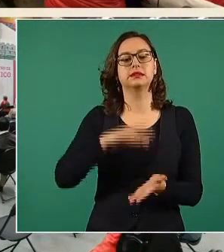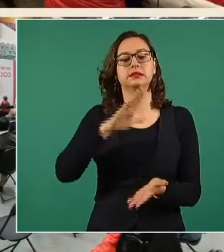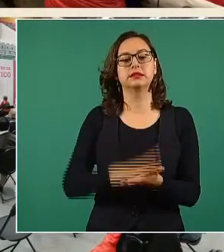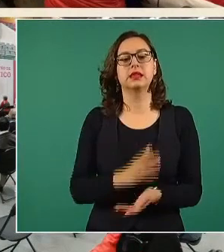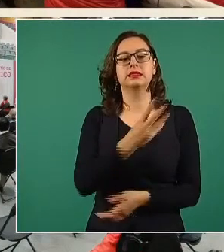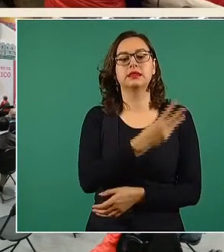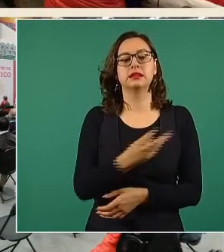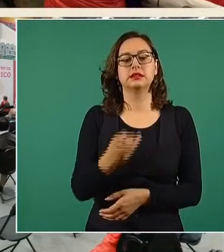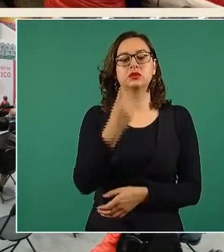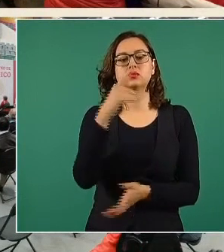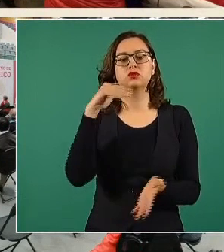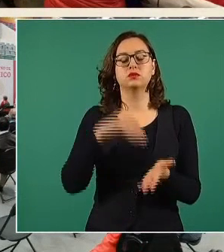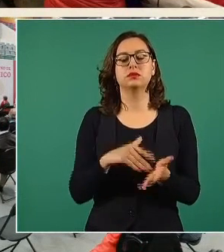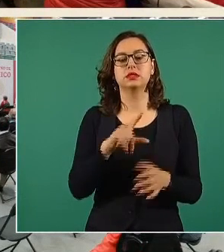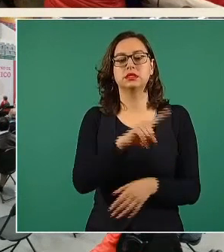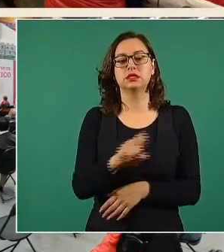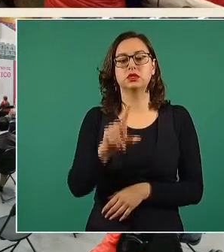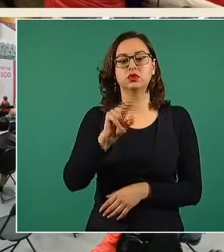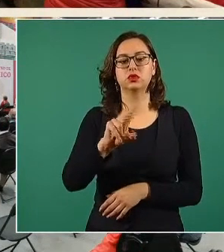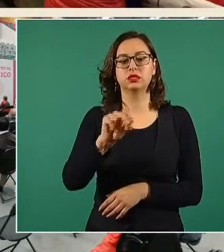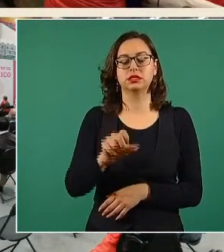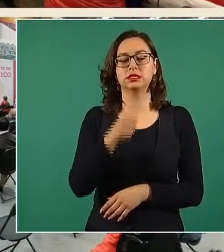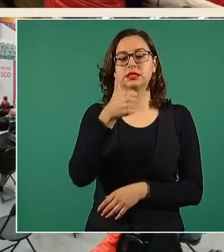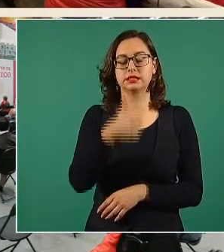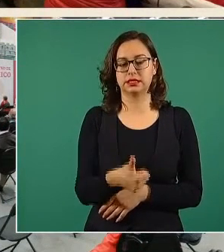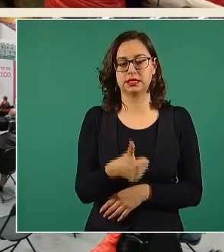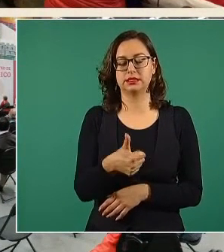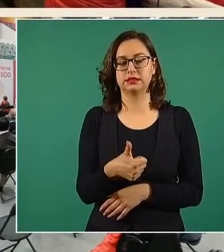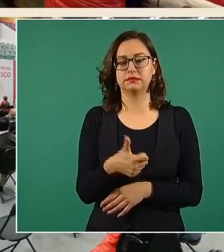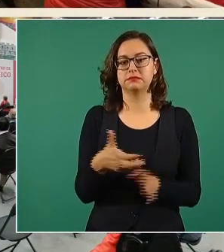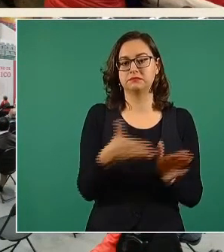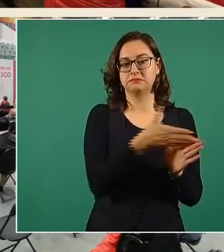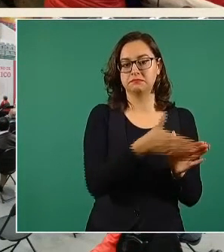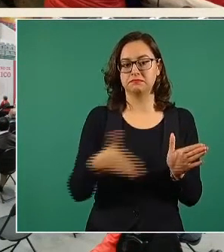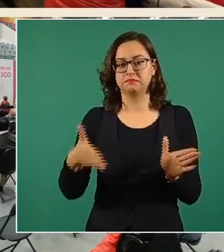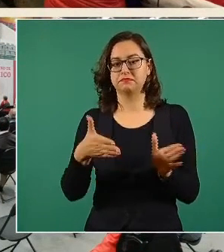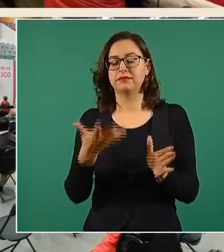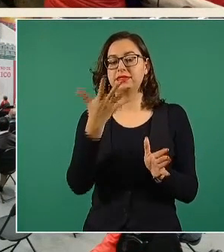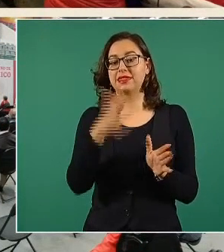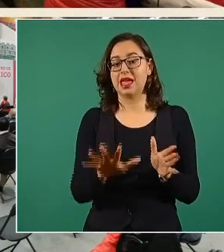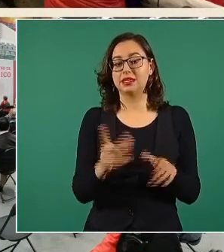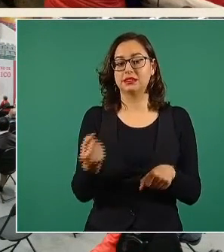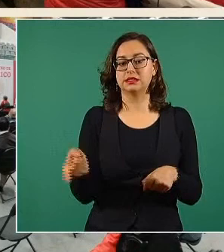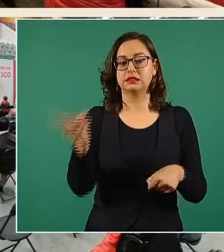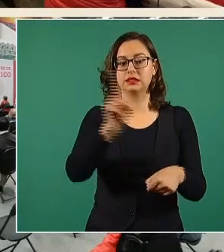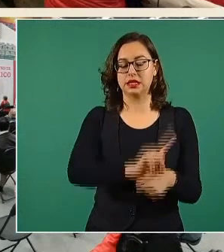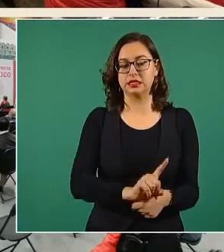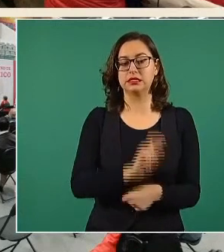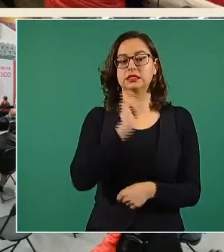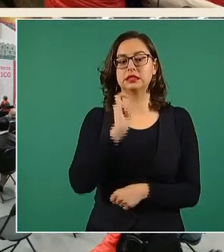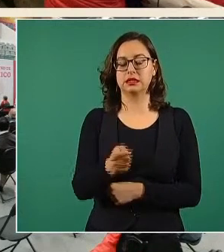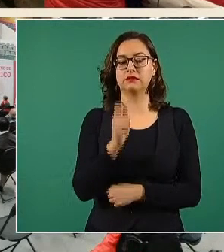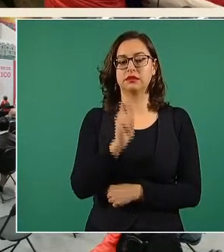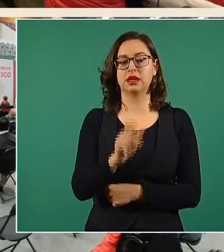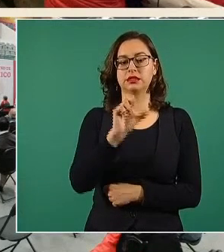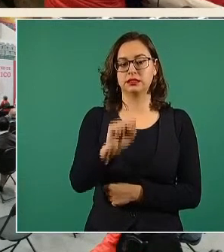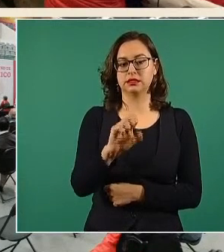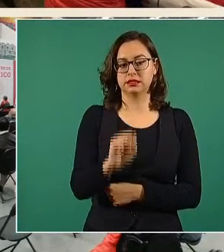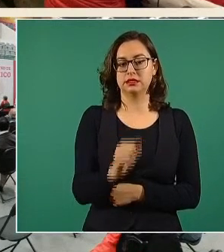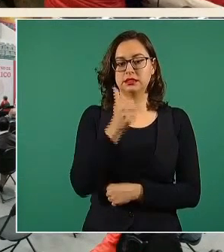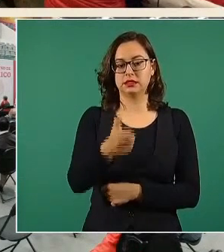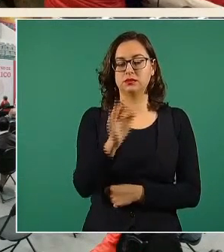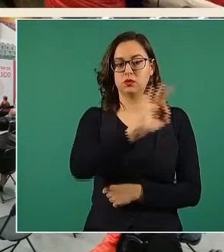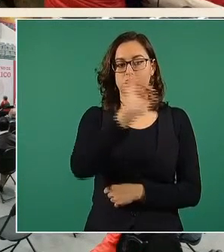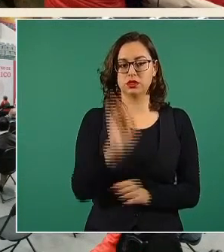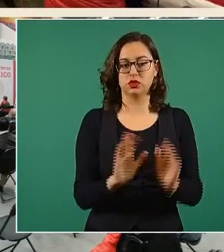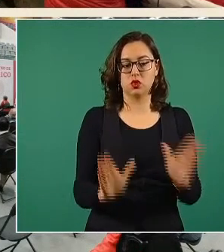301.186 adultos mayores en 10 días que tenemos de operativo. Llevamos el 66% del avance de esta